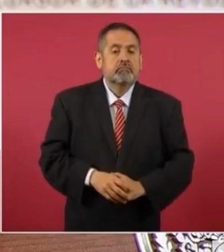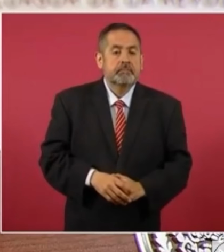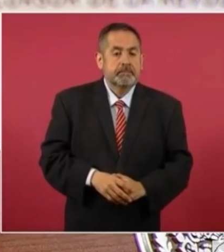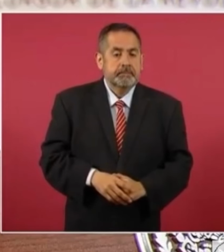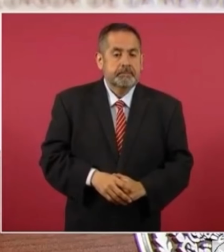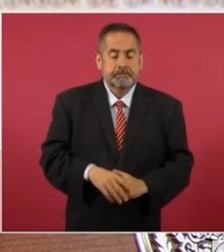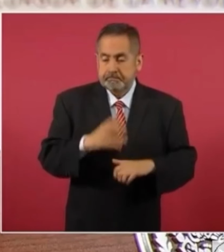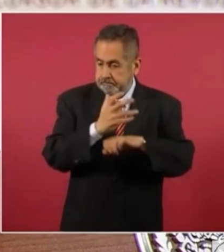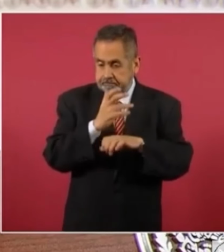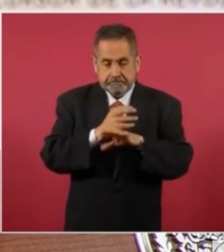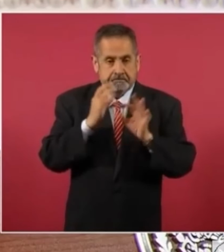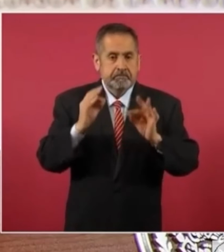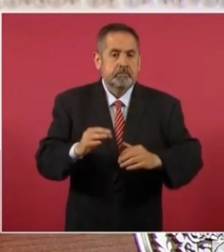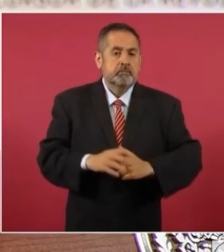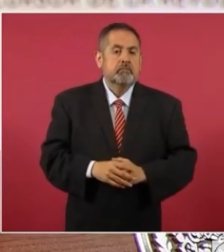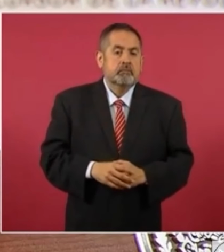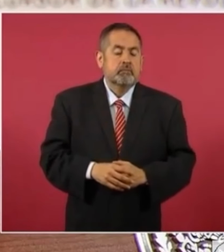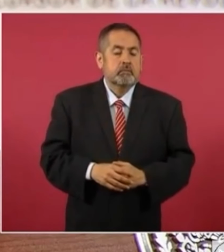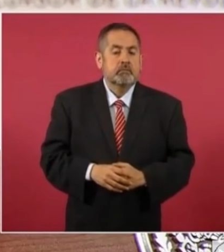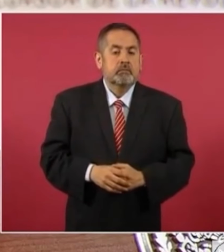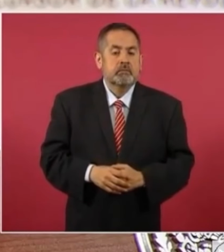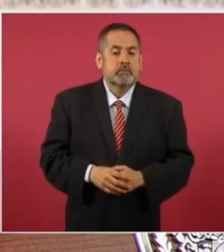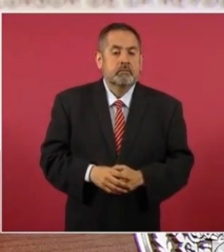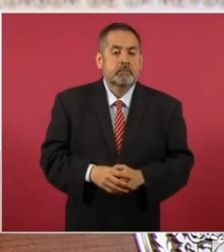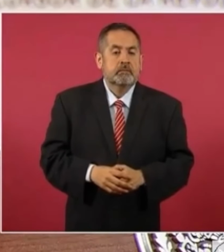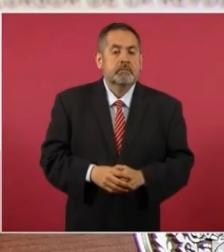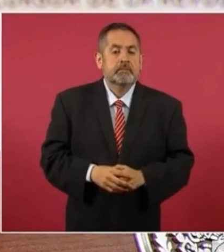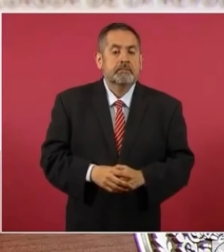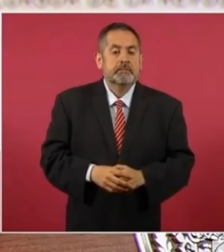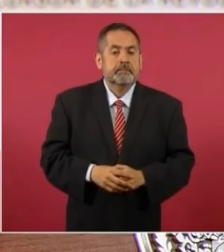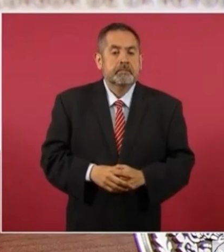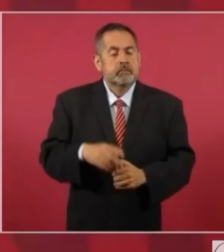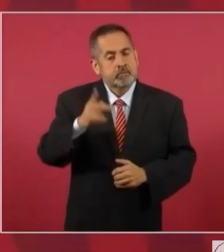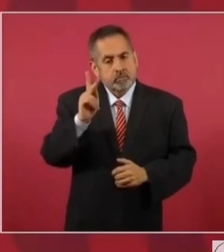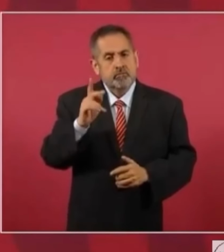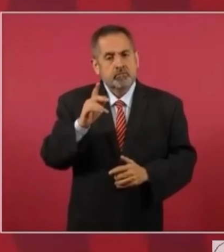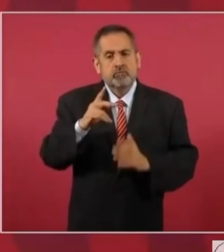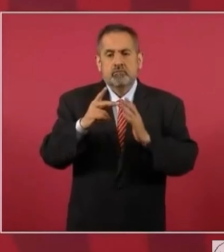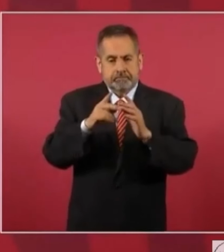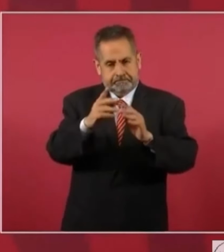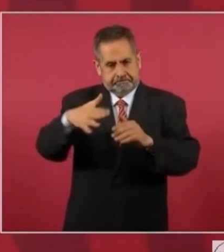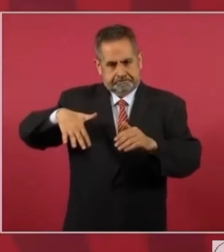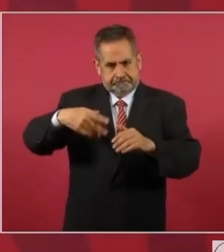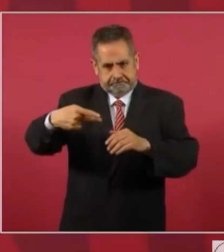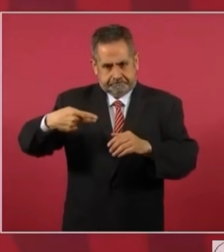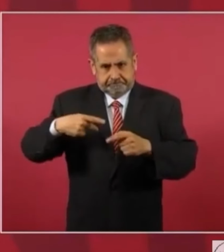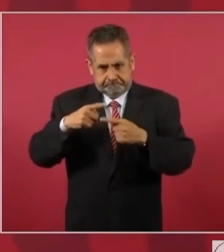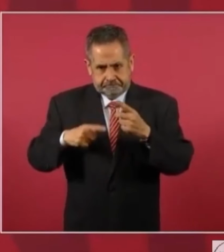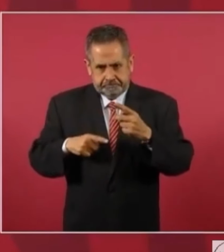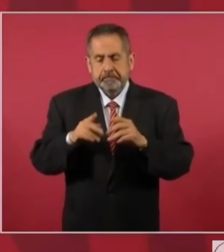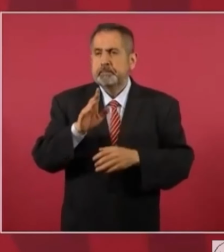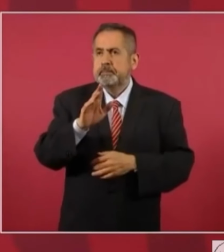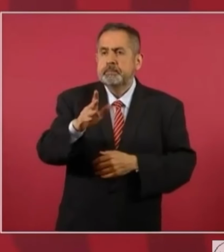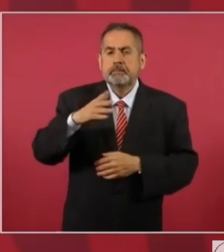en Estados Unidos. Y entonces, pero bueno, regresando, yo